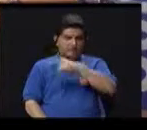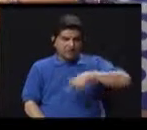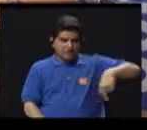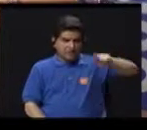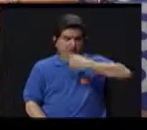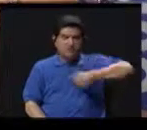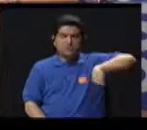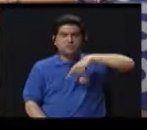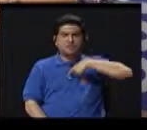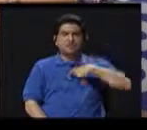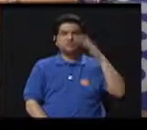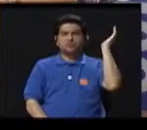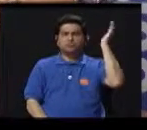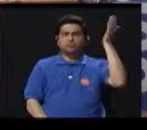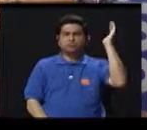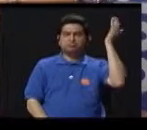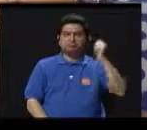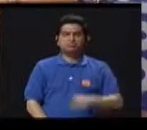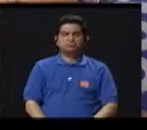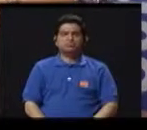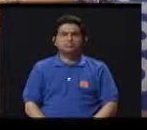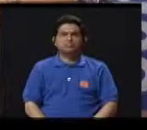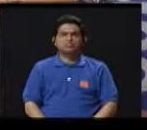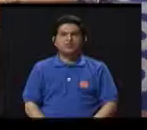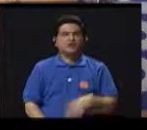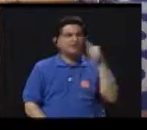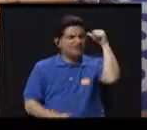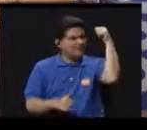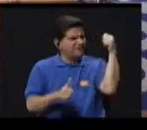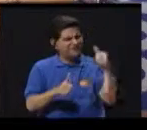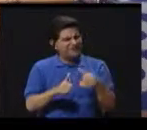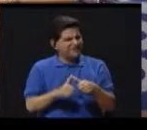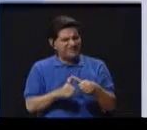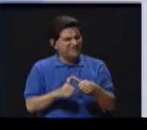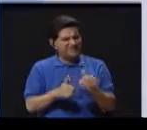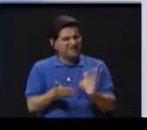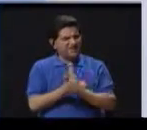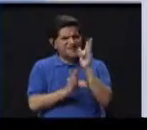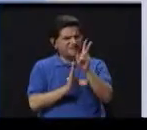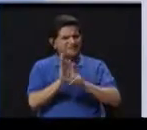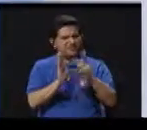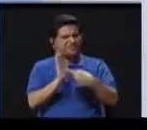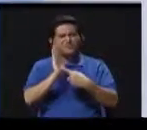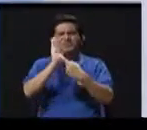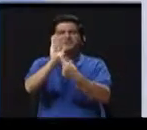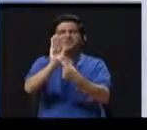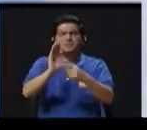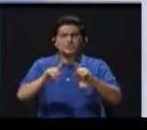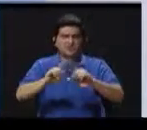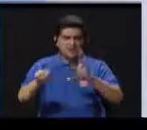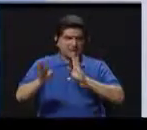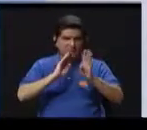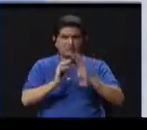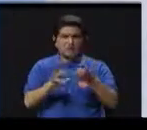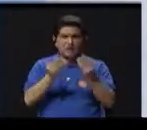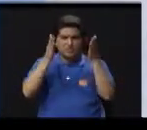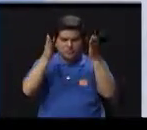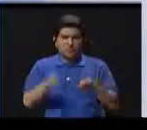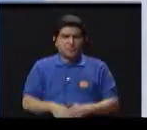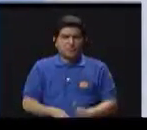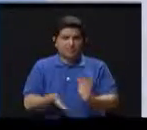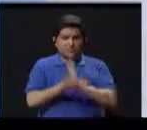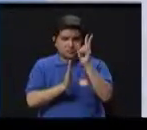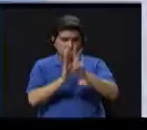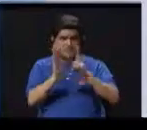darnos una charla y hablando con, no me acuerdo el documental que habían llegado a presentar, pero hablando con los productores de